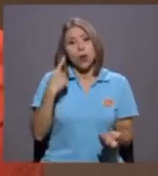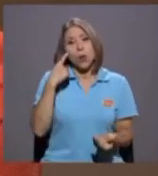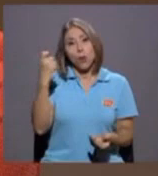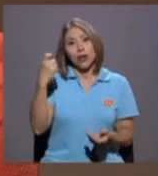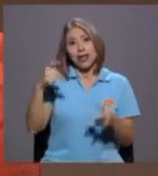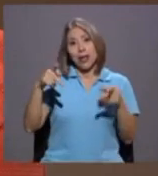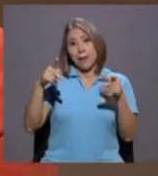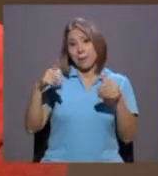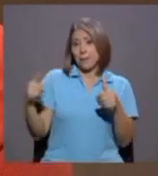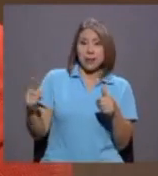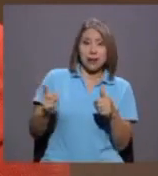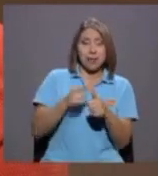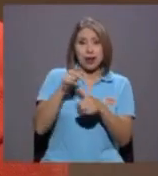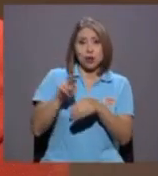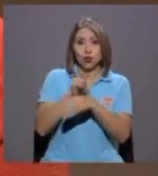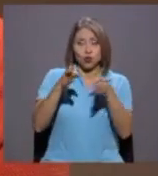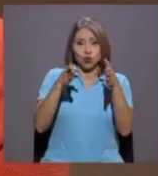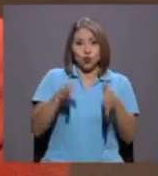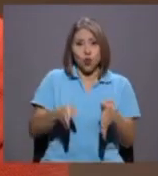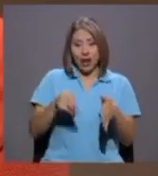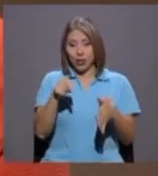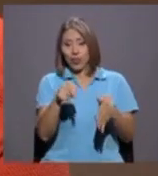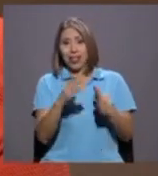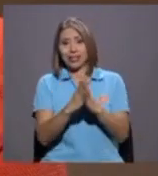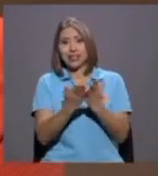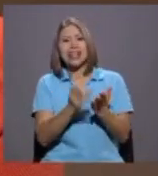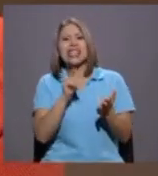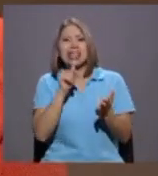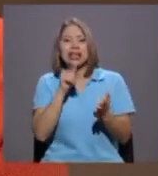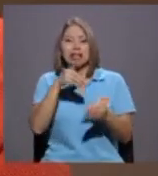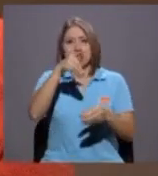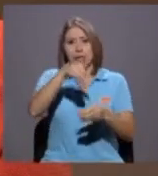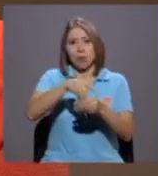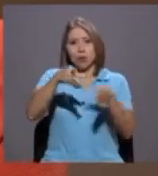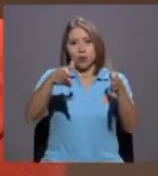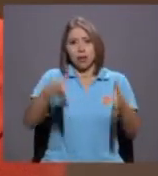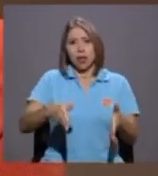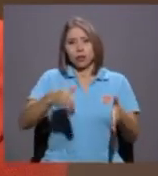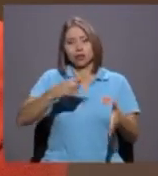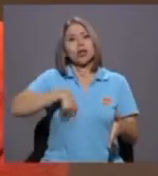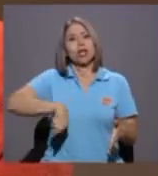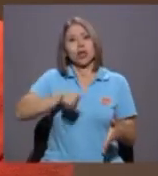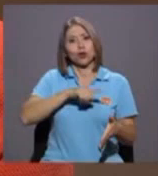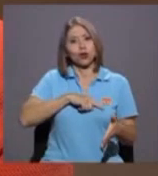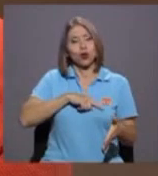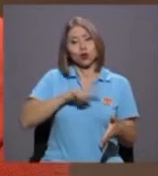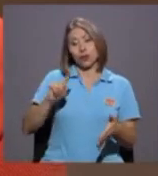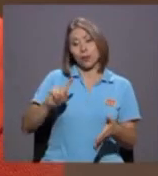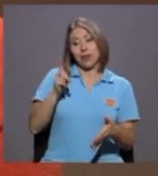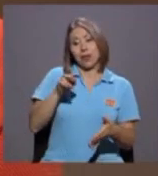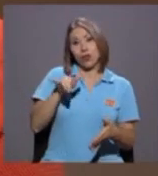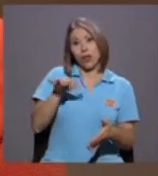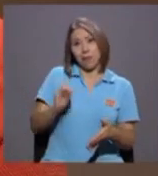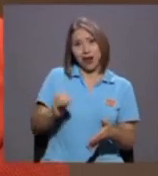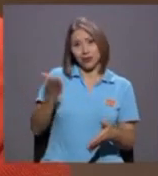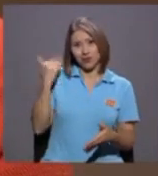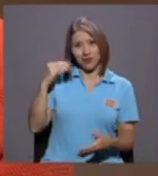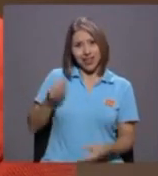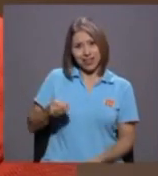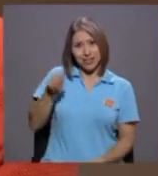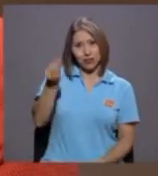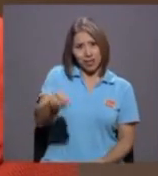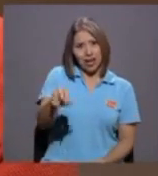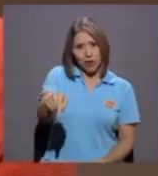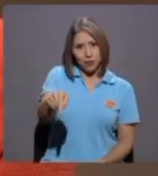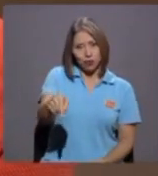usuario primario de la memoria son los señores diputados, a quien la entregamos el 1 de mayo. Y bueno, hubo